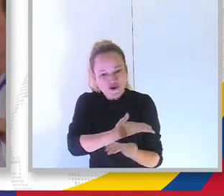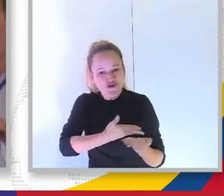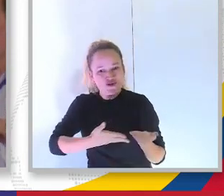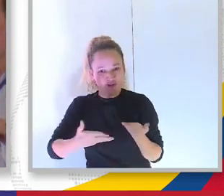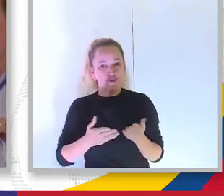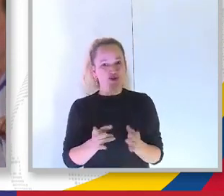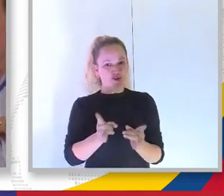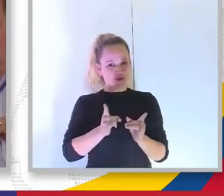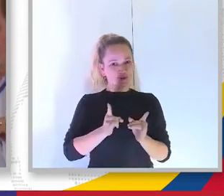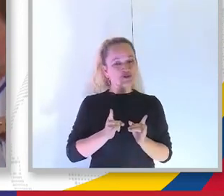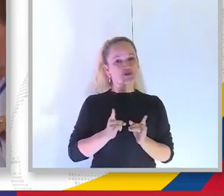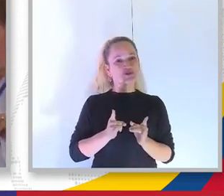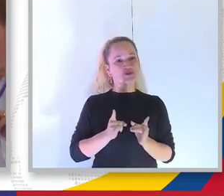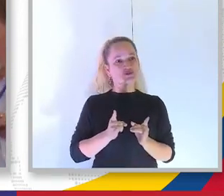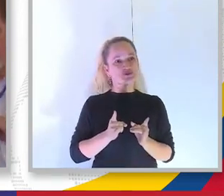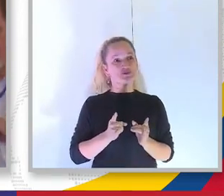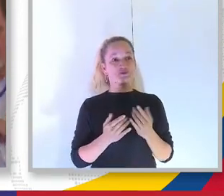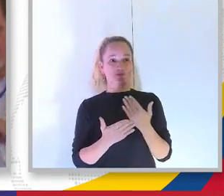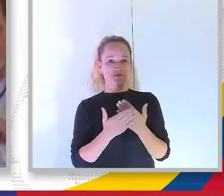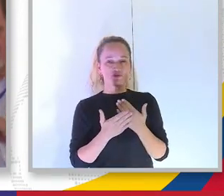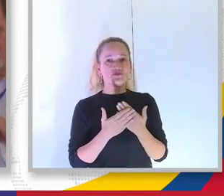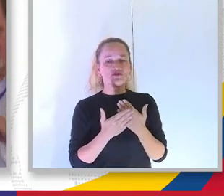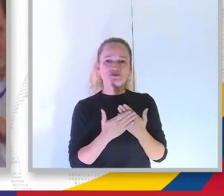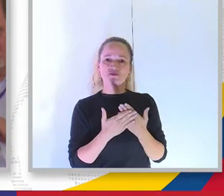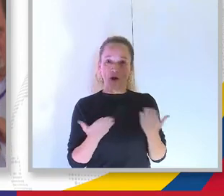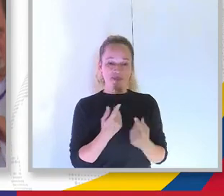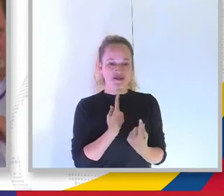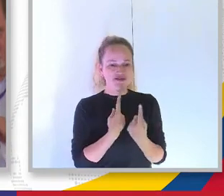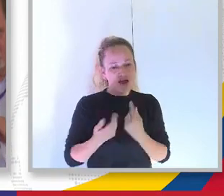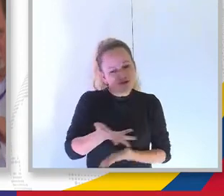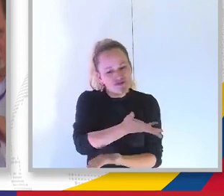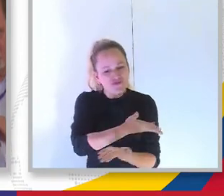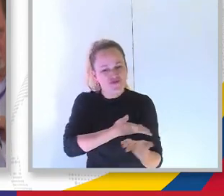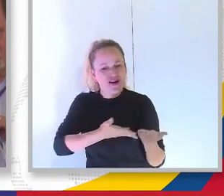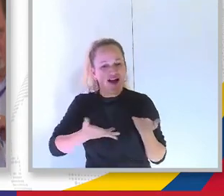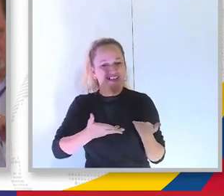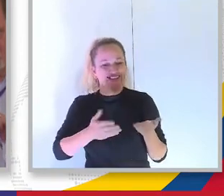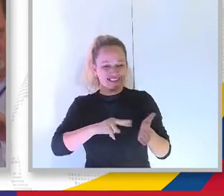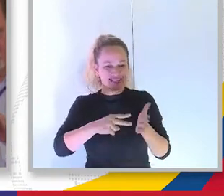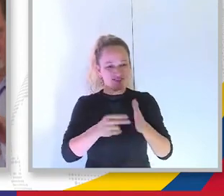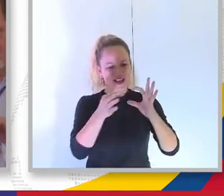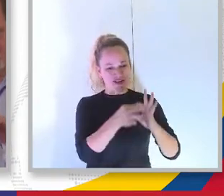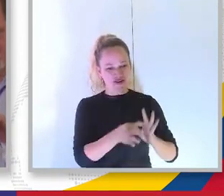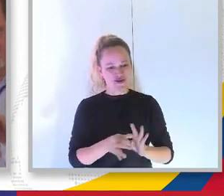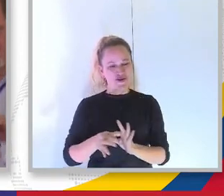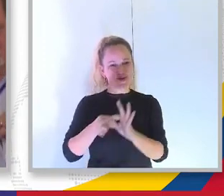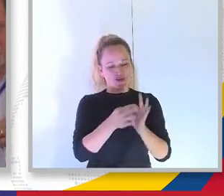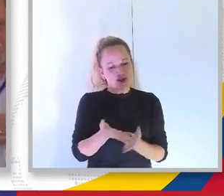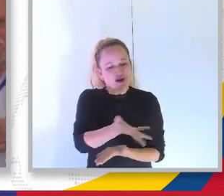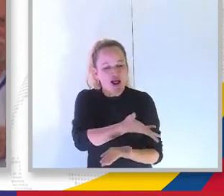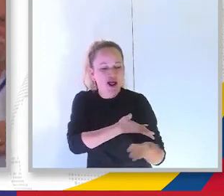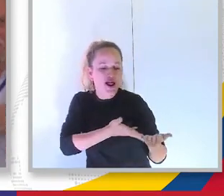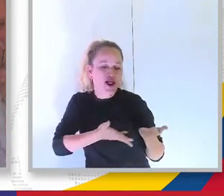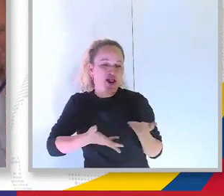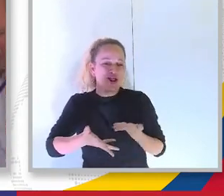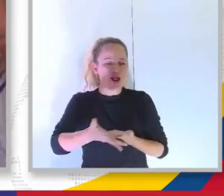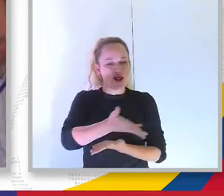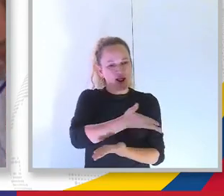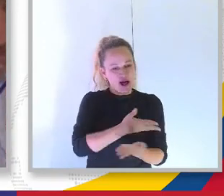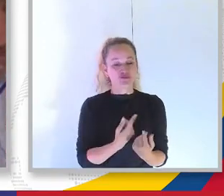que nos tienen que dar cuenta de que el diálogo es como la solidaridad, ¿sí? Es